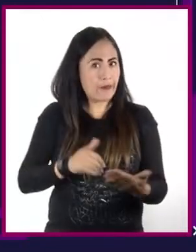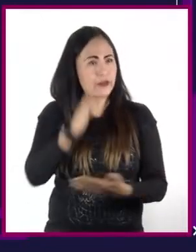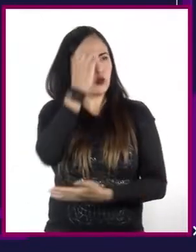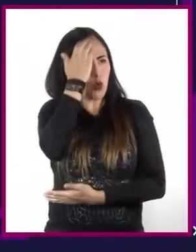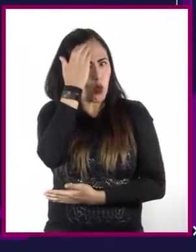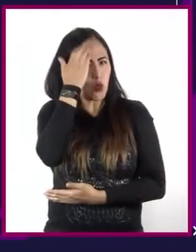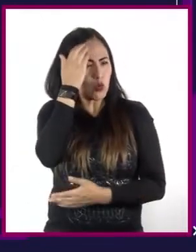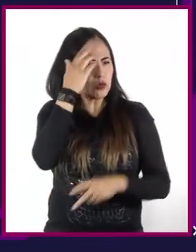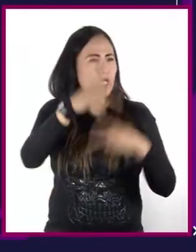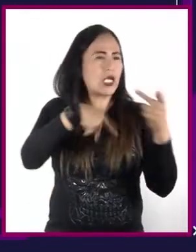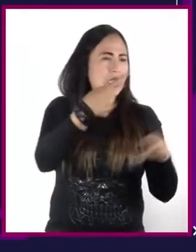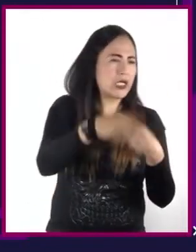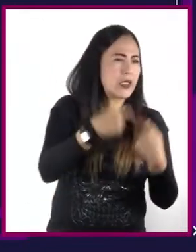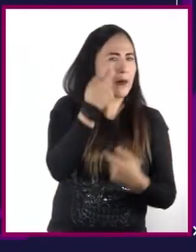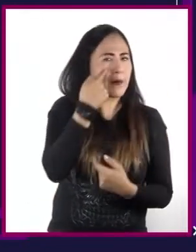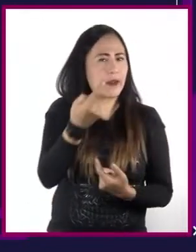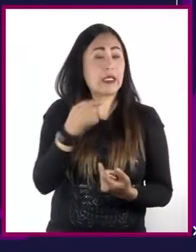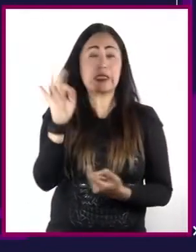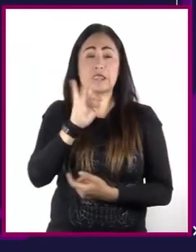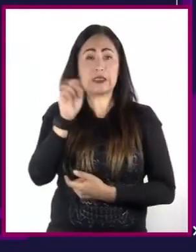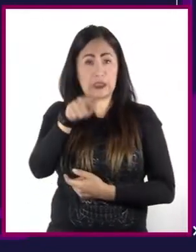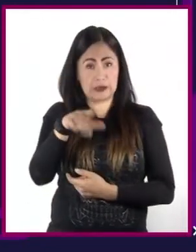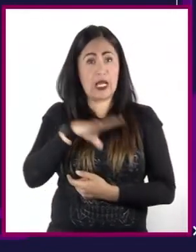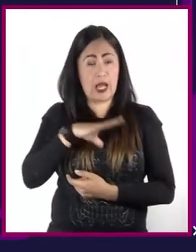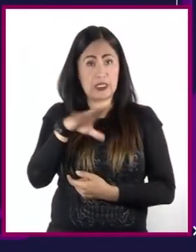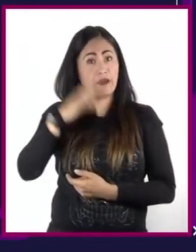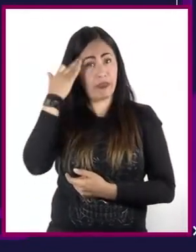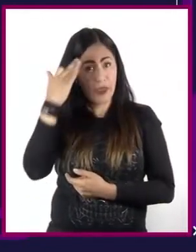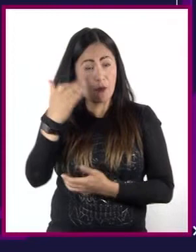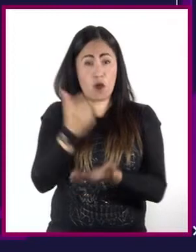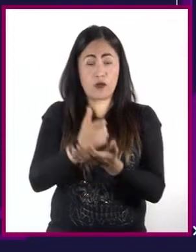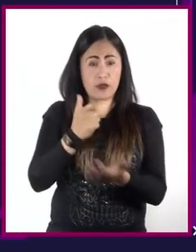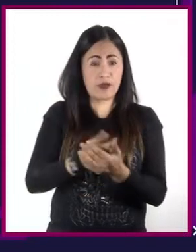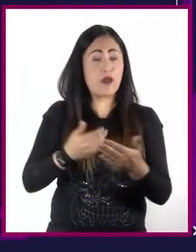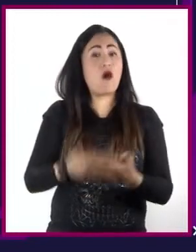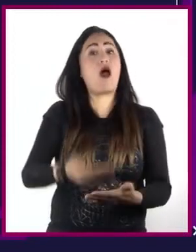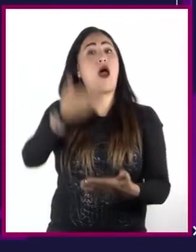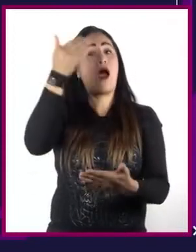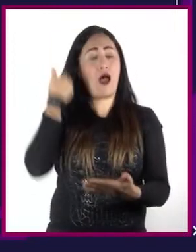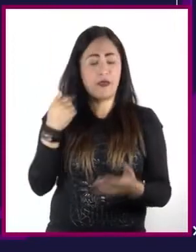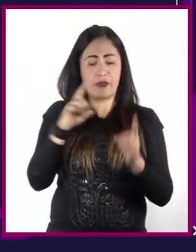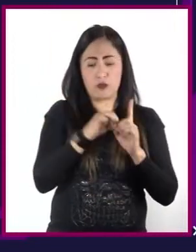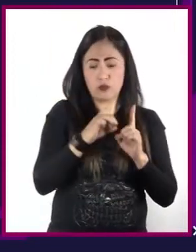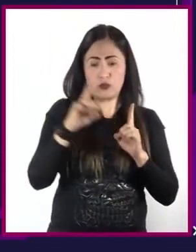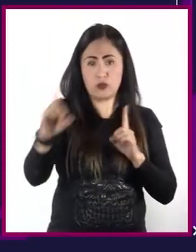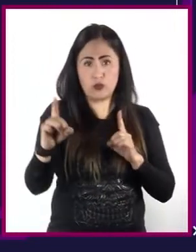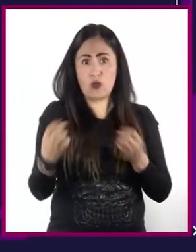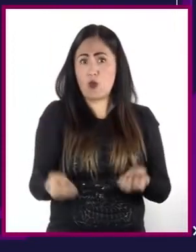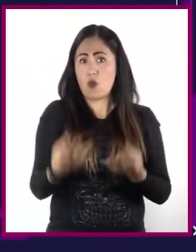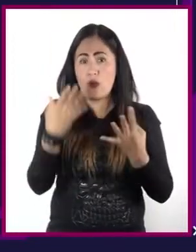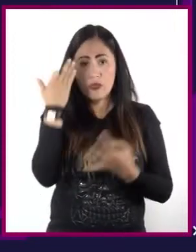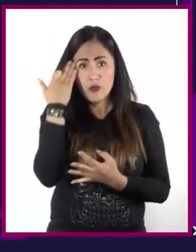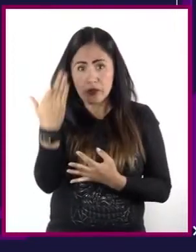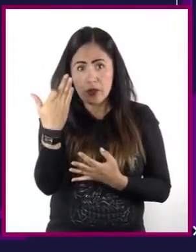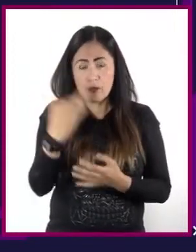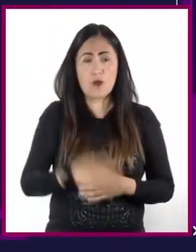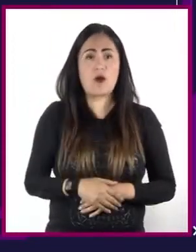institución a la que se aspira. Si tienen tiempo y el recurso, recorrer previamente la distancia a la sede de aplicación